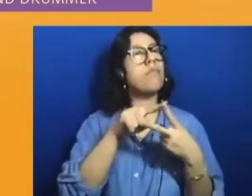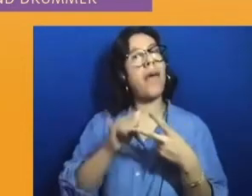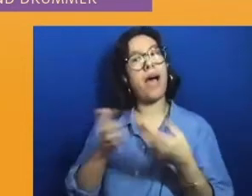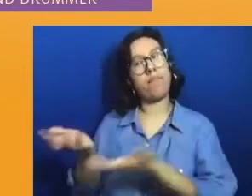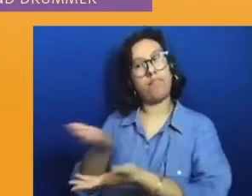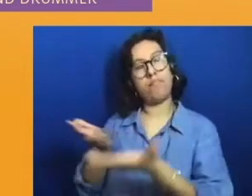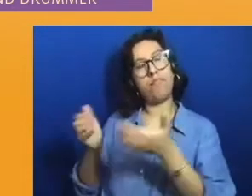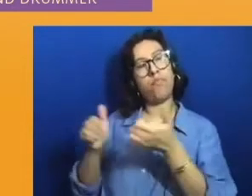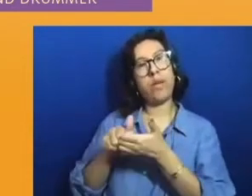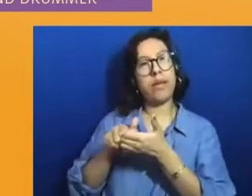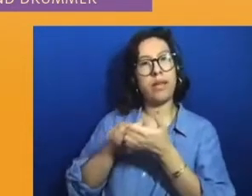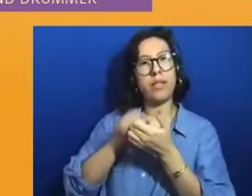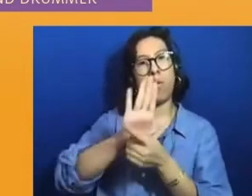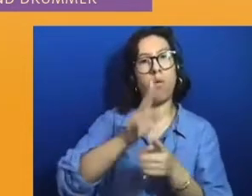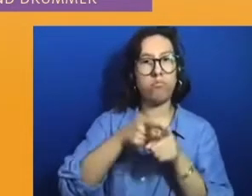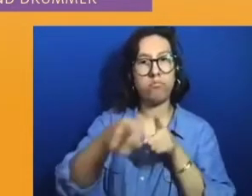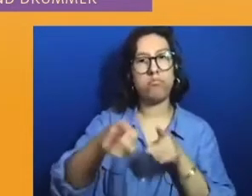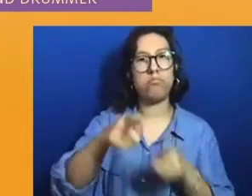interacciones?